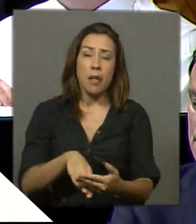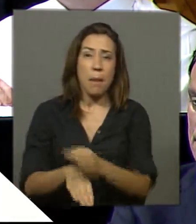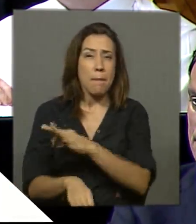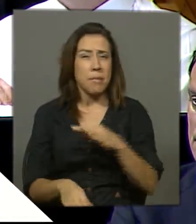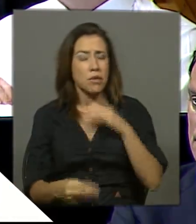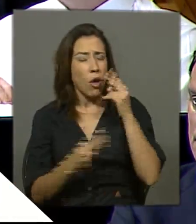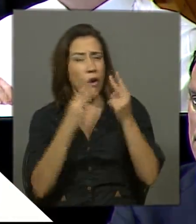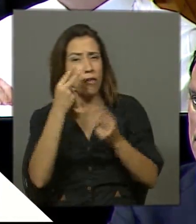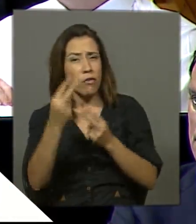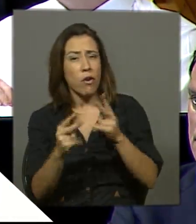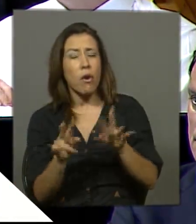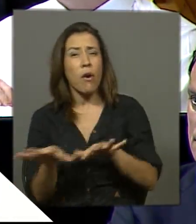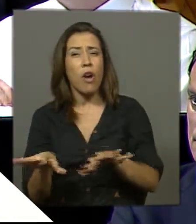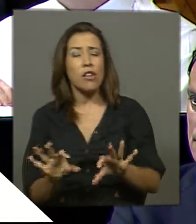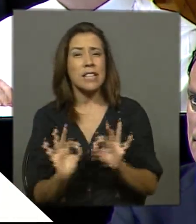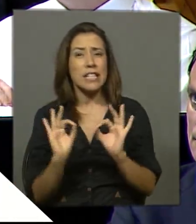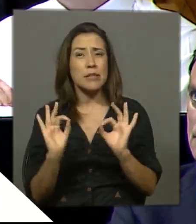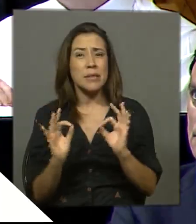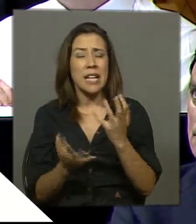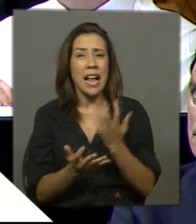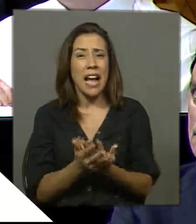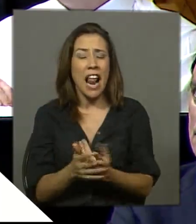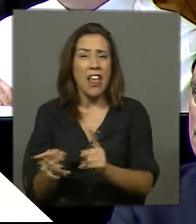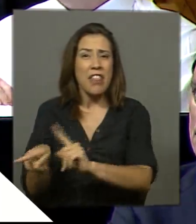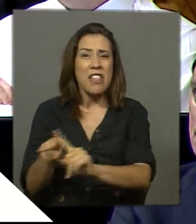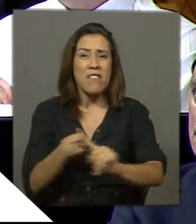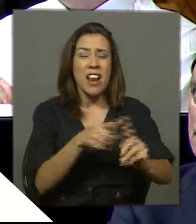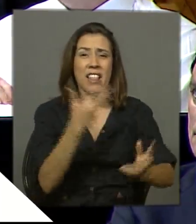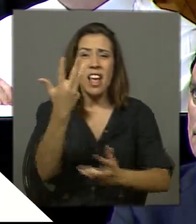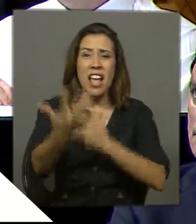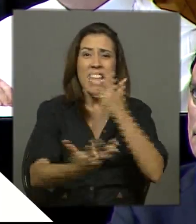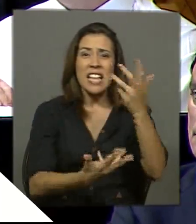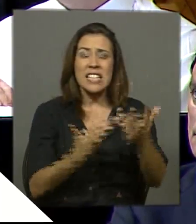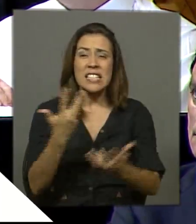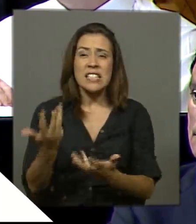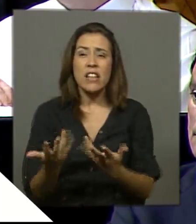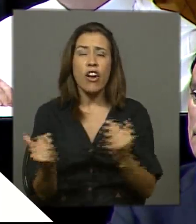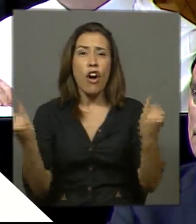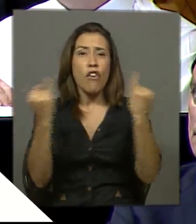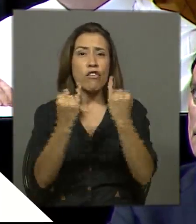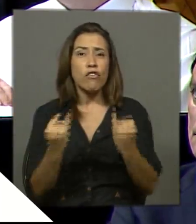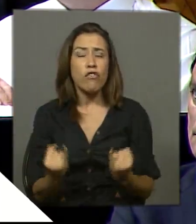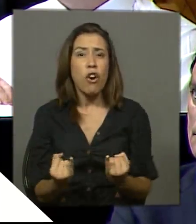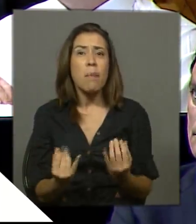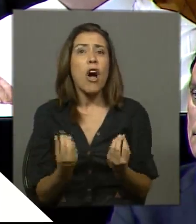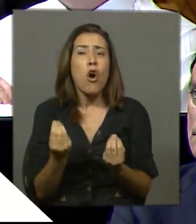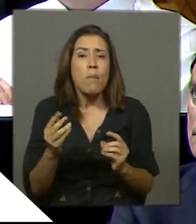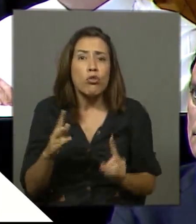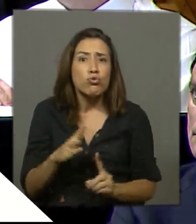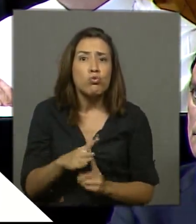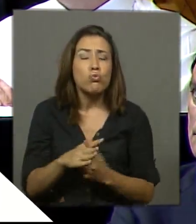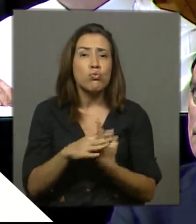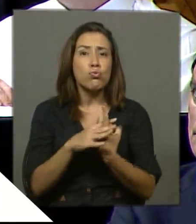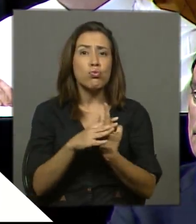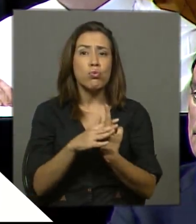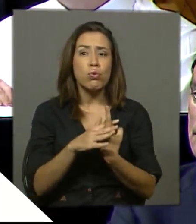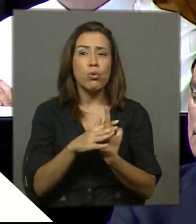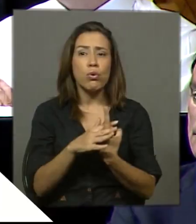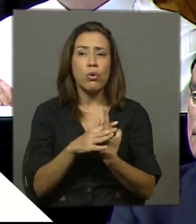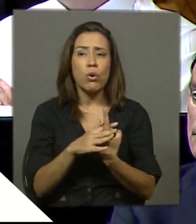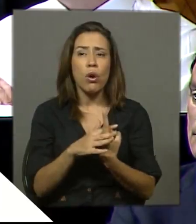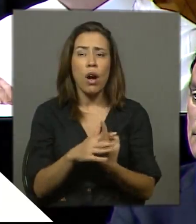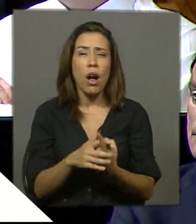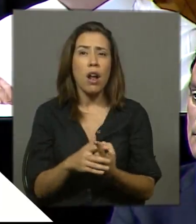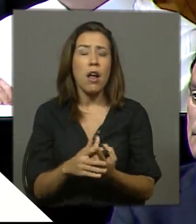hemos visto que una de las particularidades que ha tenido estos distintos incendios ha sido la forma en que se han producido han sido sin una